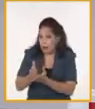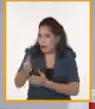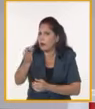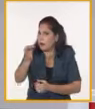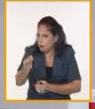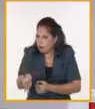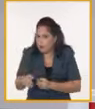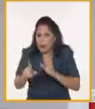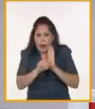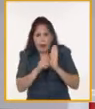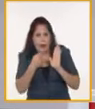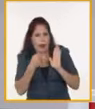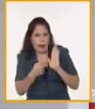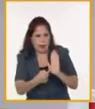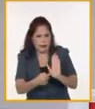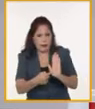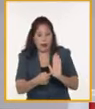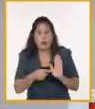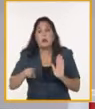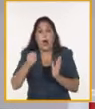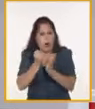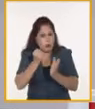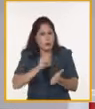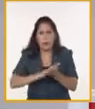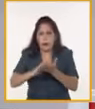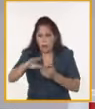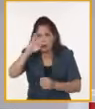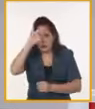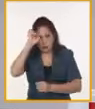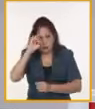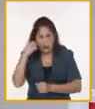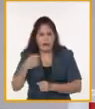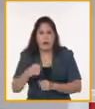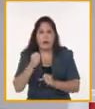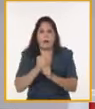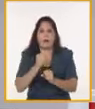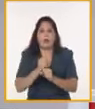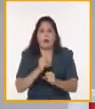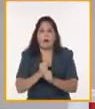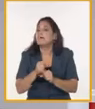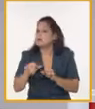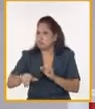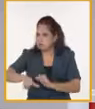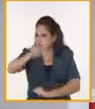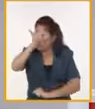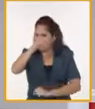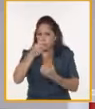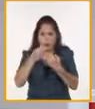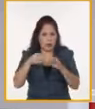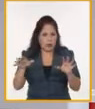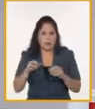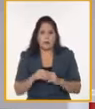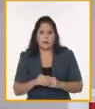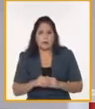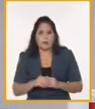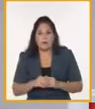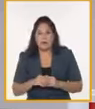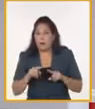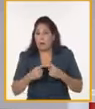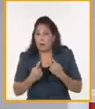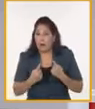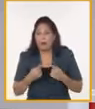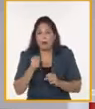que hasta ahora de todas las autorizaciones y permisos que hay que que solicitar para que usted se pueda ausentar pero como Norma esto